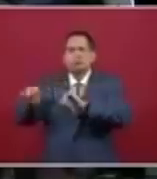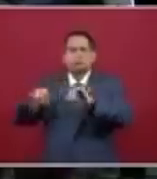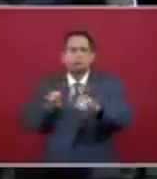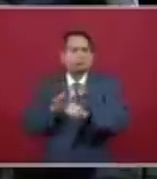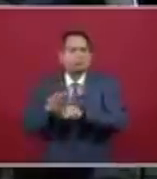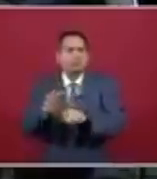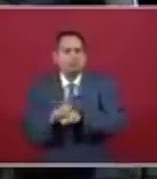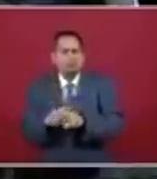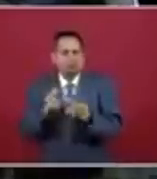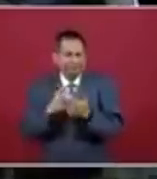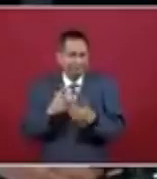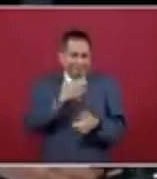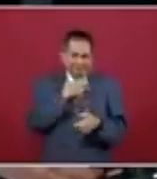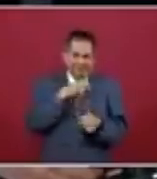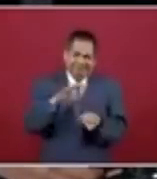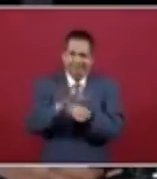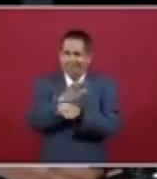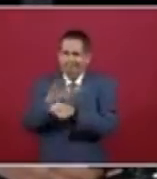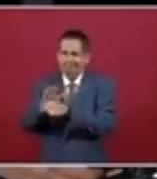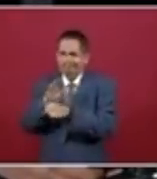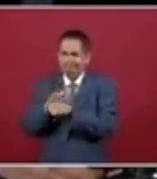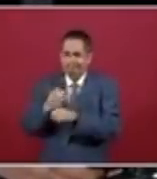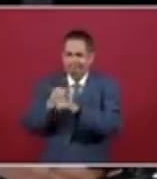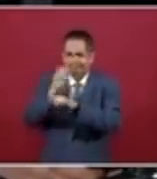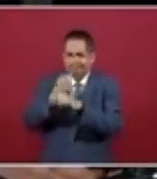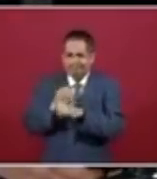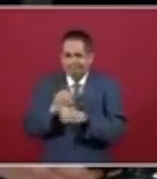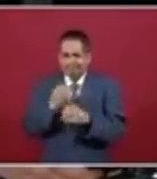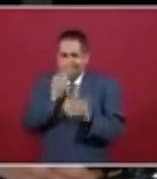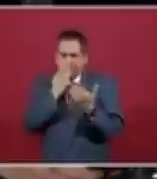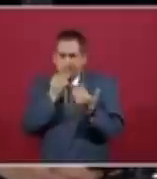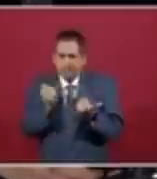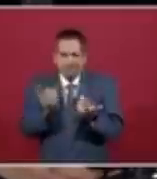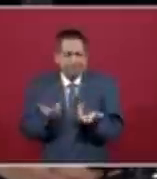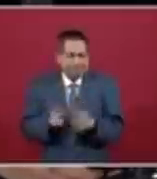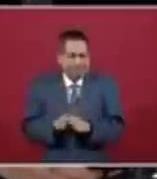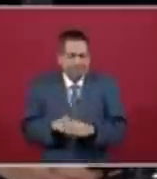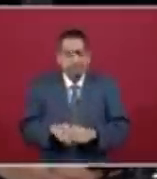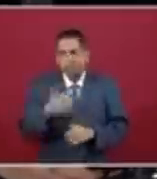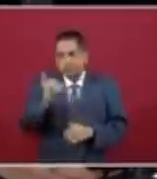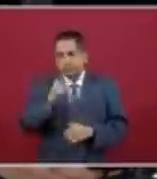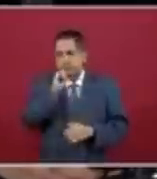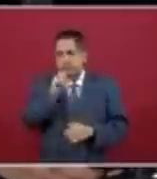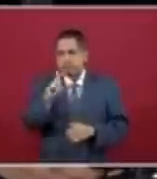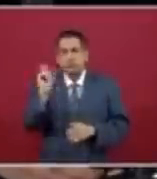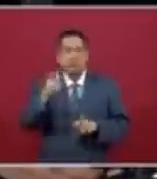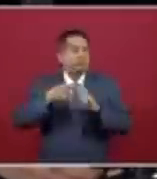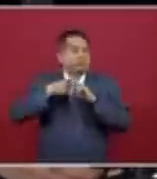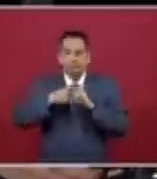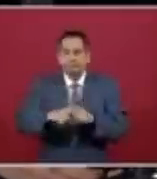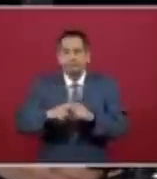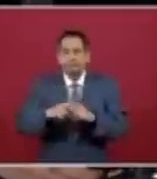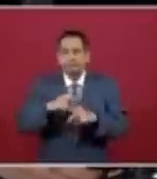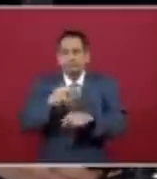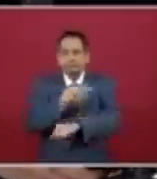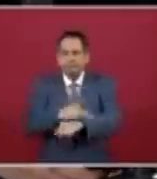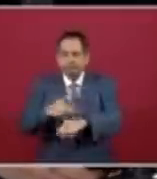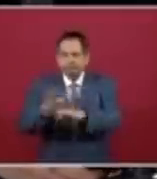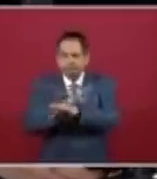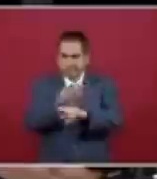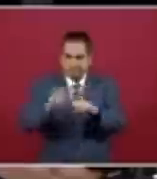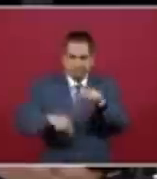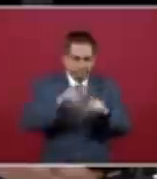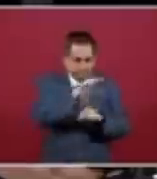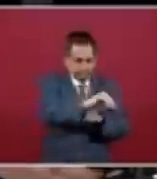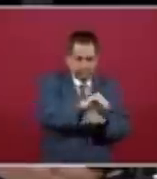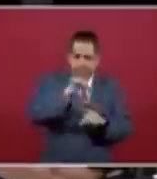que hay sobrepoblación en los estatales? Estas, ¿y a partir de cuándo comenzaría a hacerse esta reestructuración y movimiento de